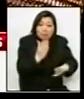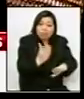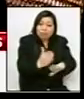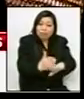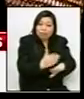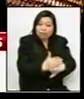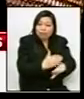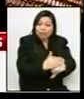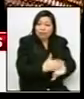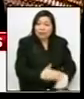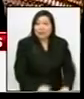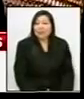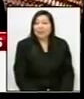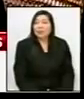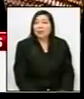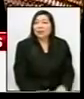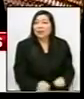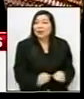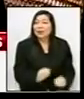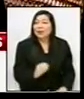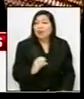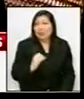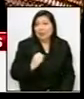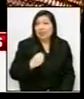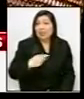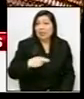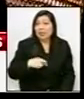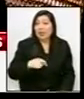como lo ha expresado el congresista Juan Cheput,